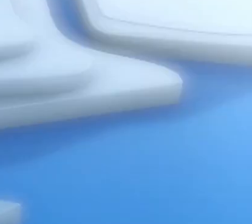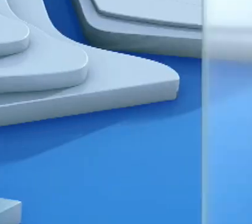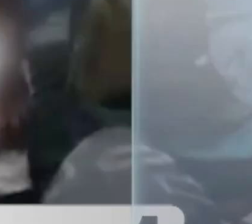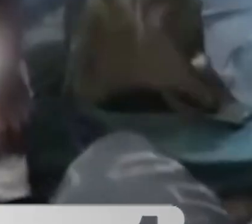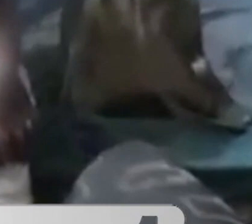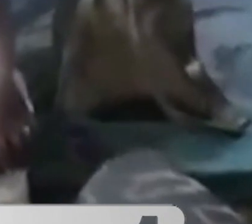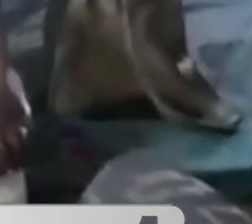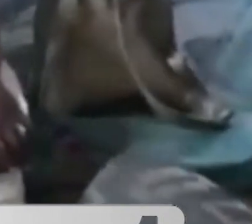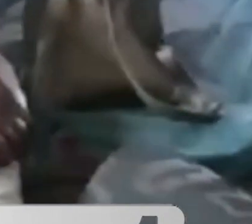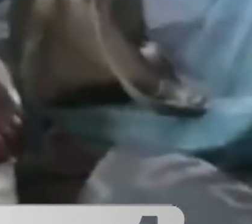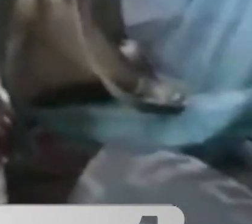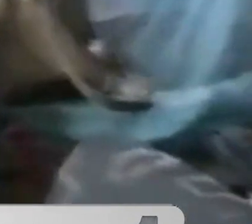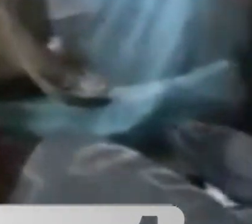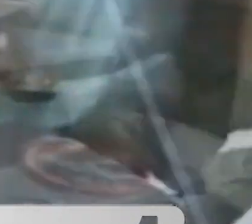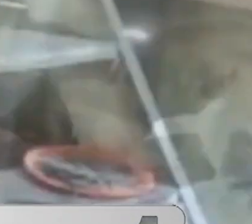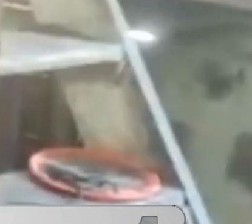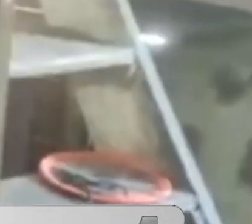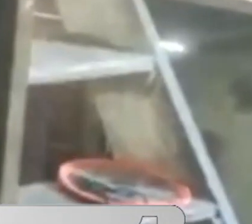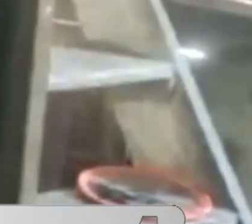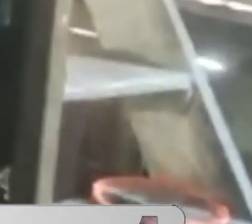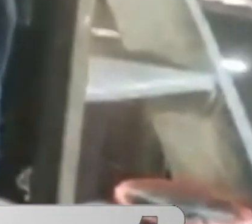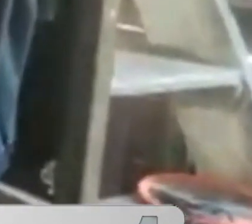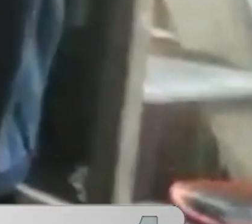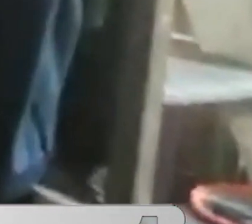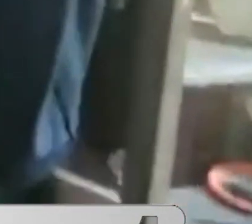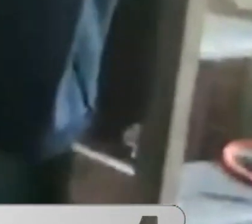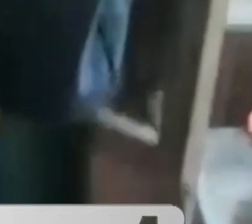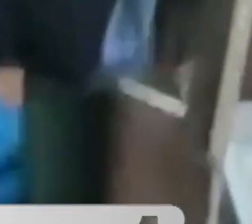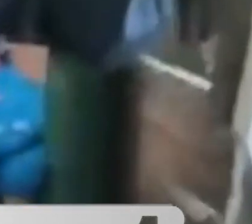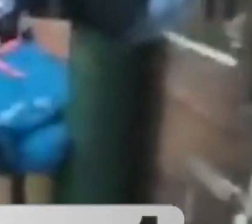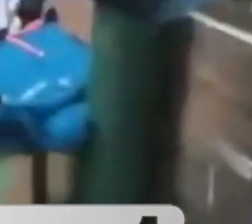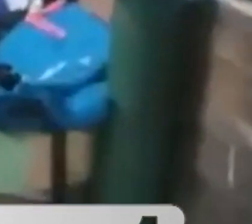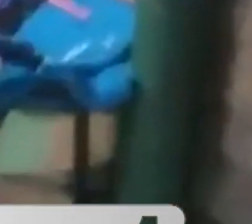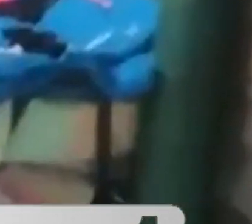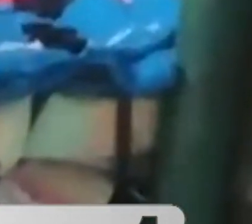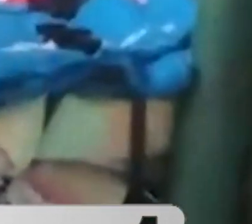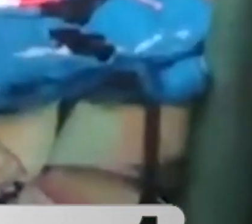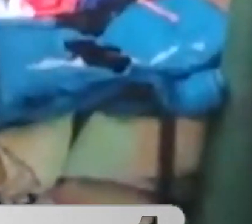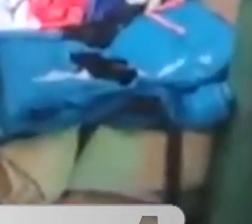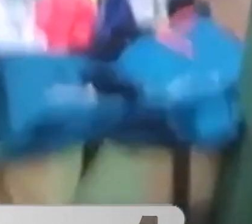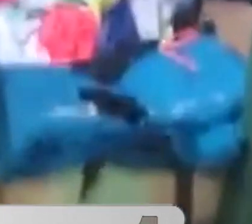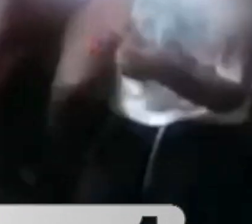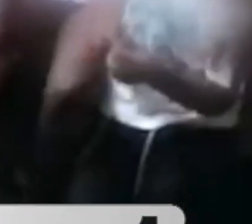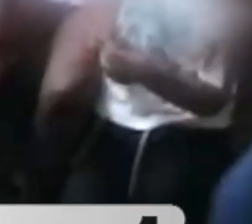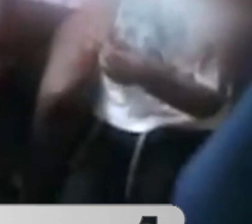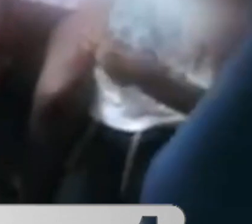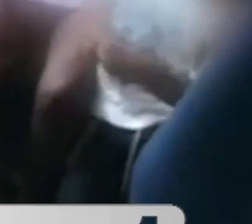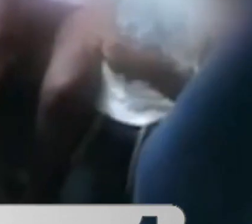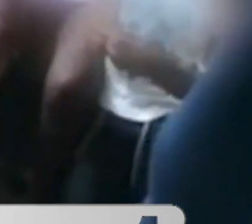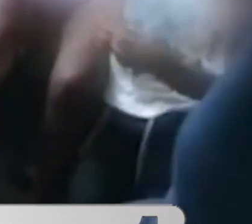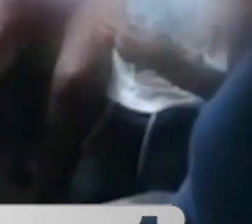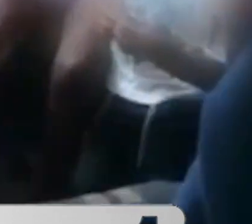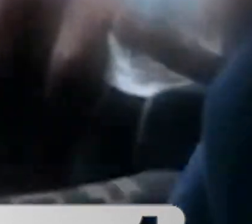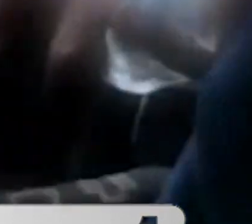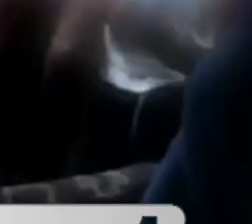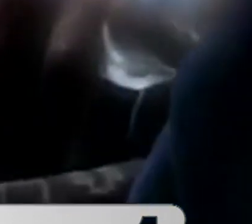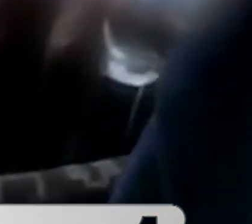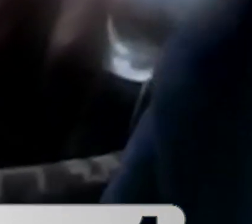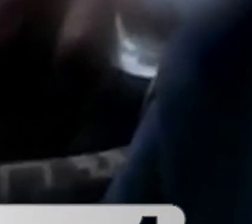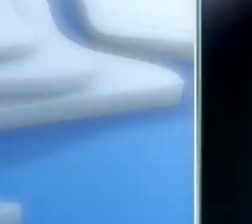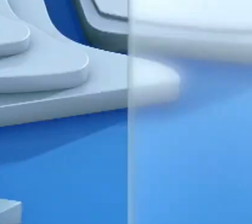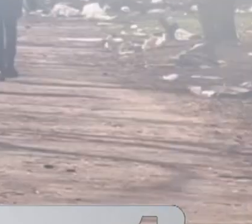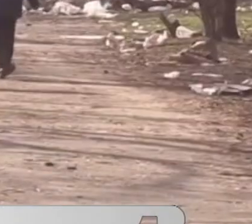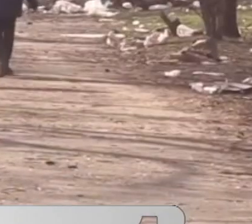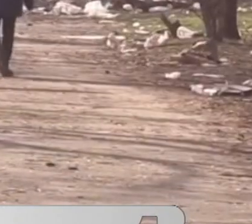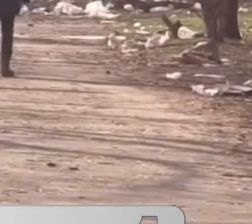lluvias. Judicializan a hombre por maltratar a excompañera sentimental. La tenía secuestrada con sus dos